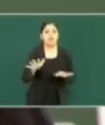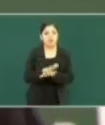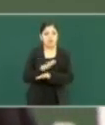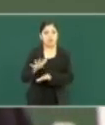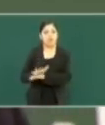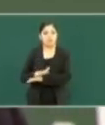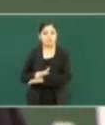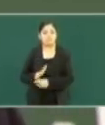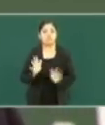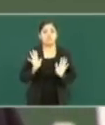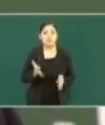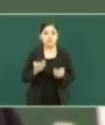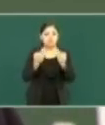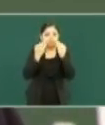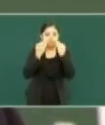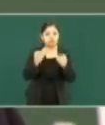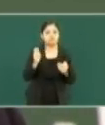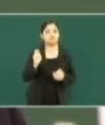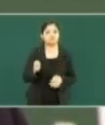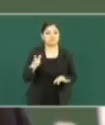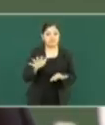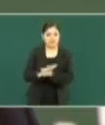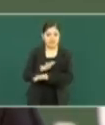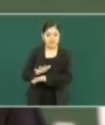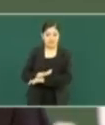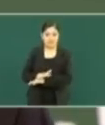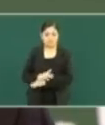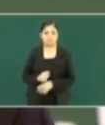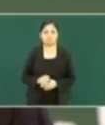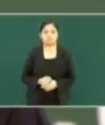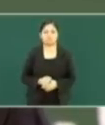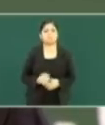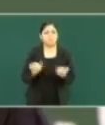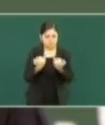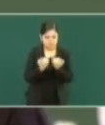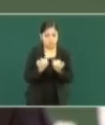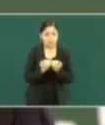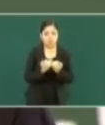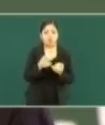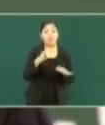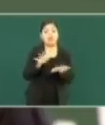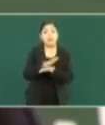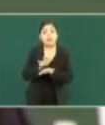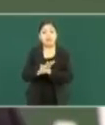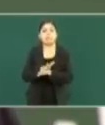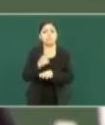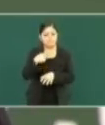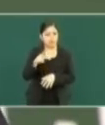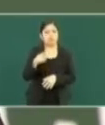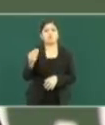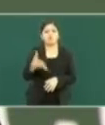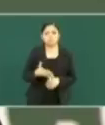positivo. Y yo creo que es más lo que gana que lo que ha perdido. Simplemente